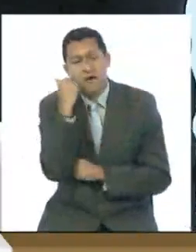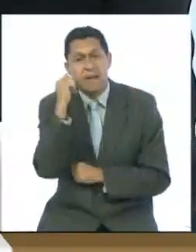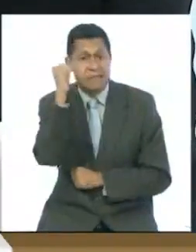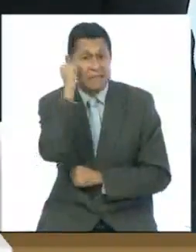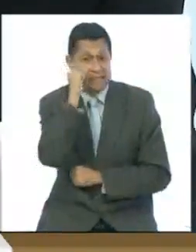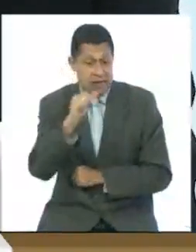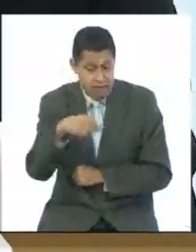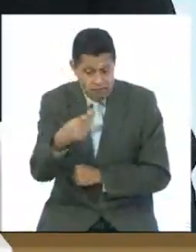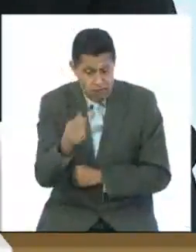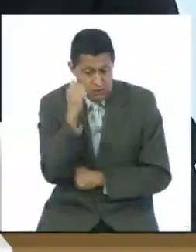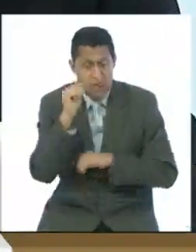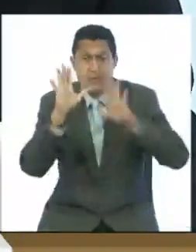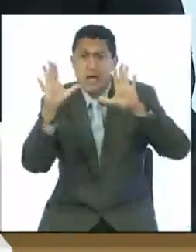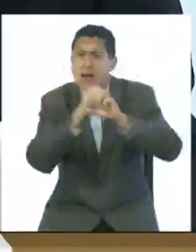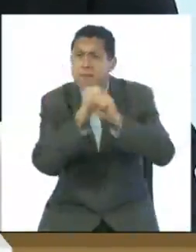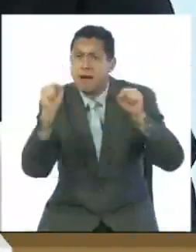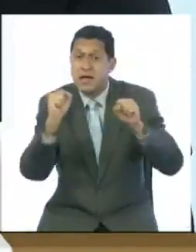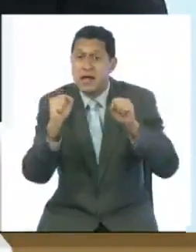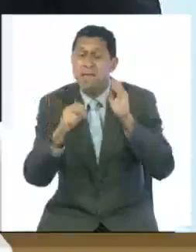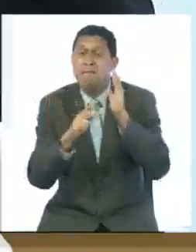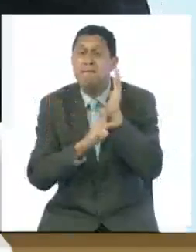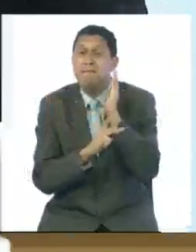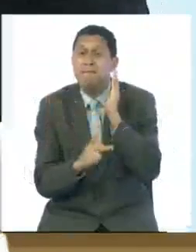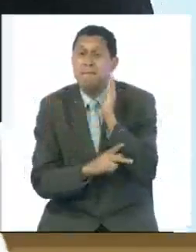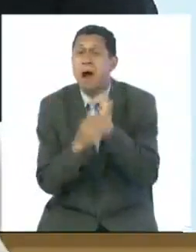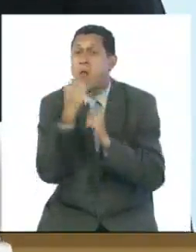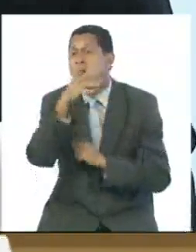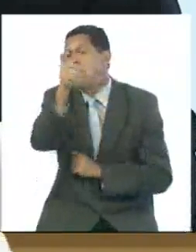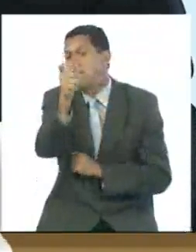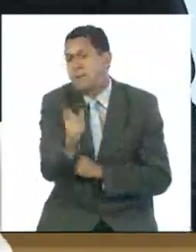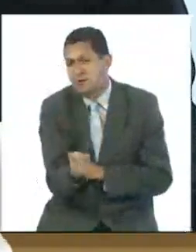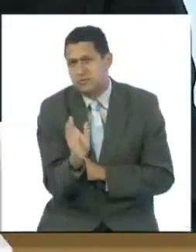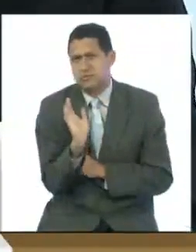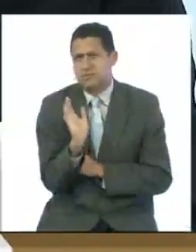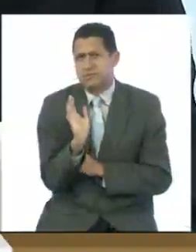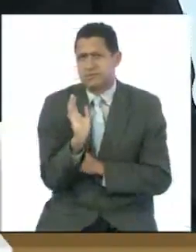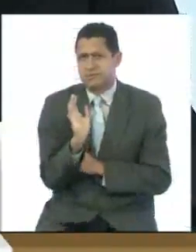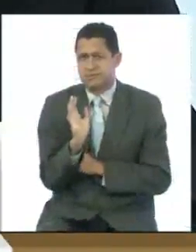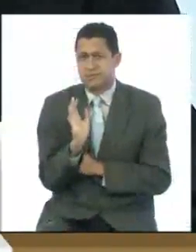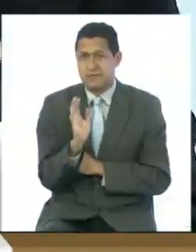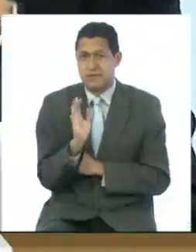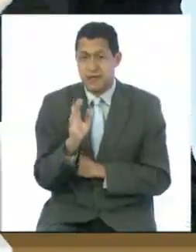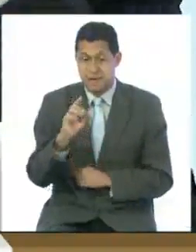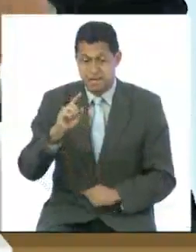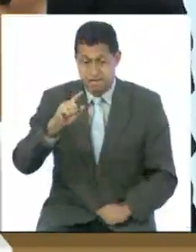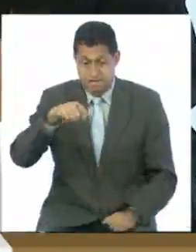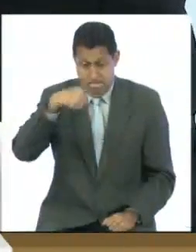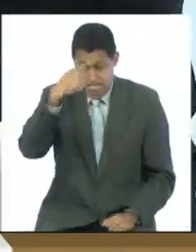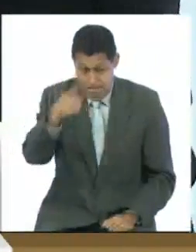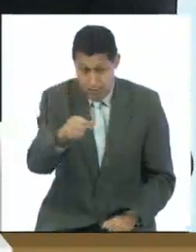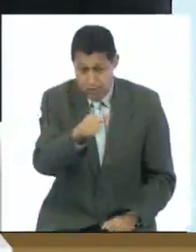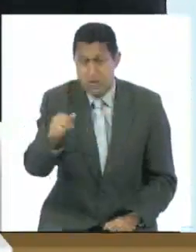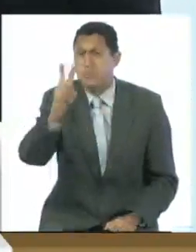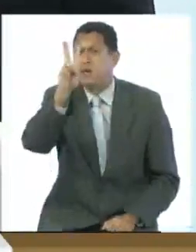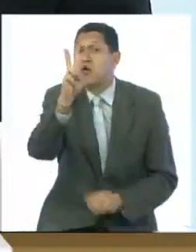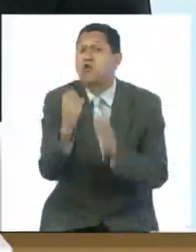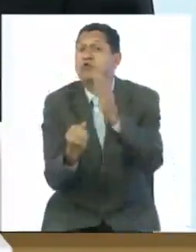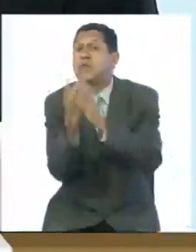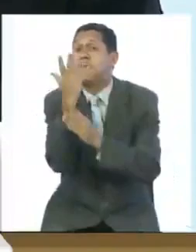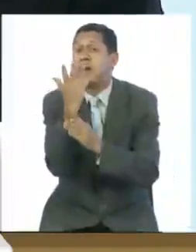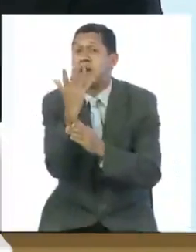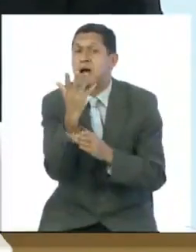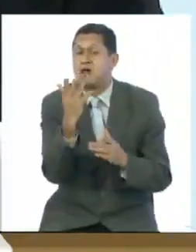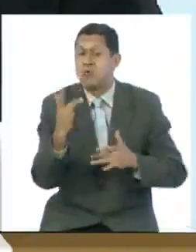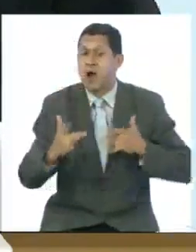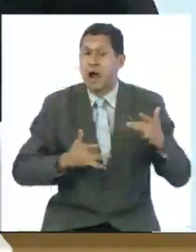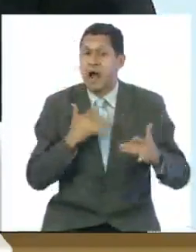sábado a las de la mañana en el parque el buen ciudadano y el día la semana que viene el 2 de mayo tenemos una actividad